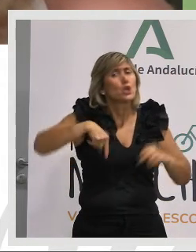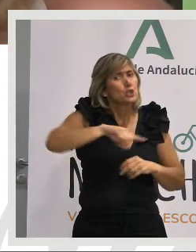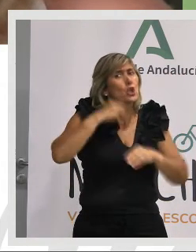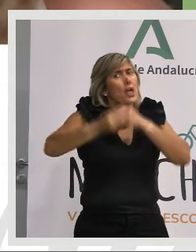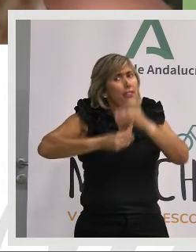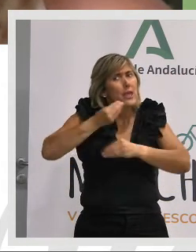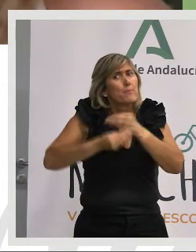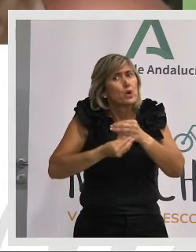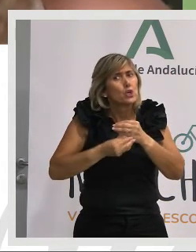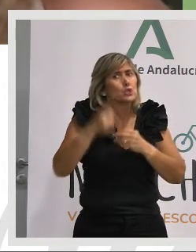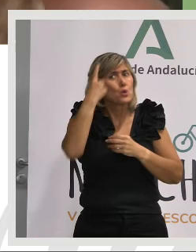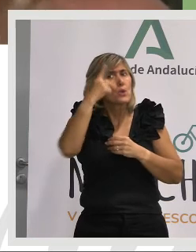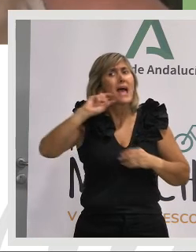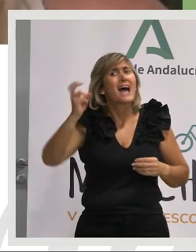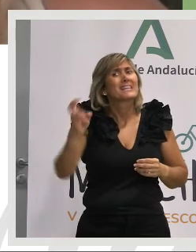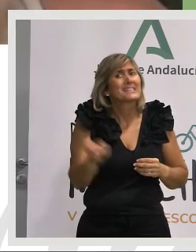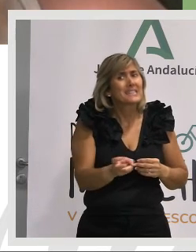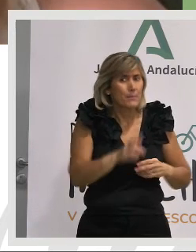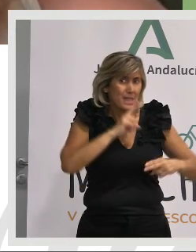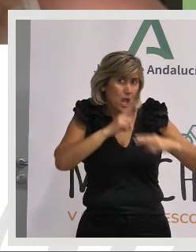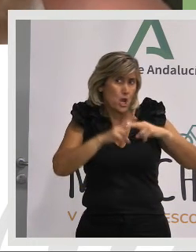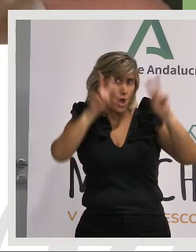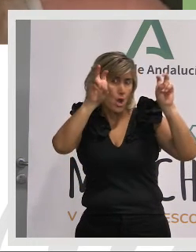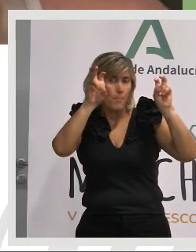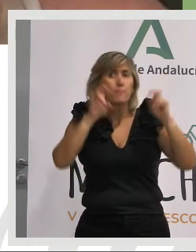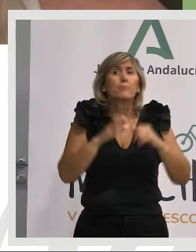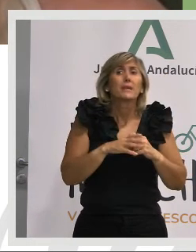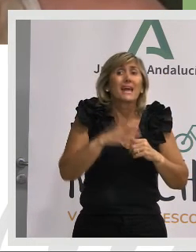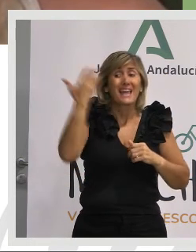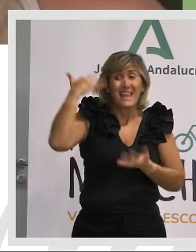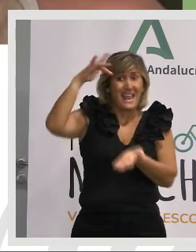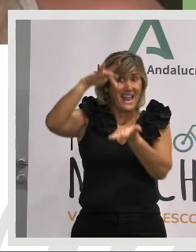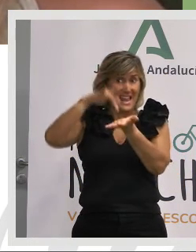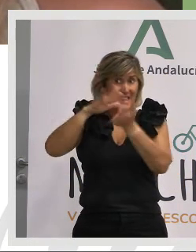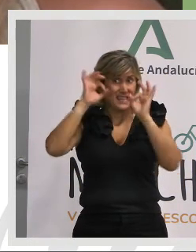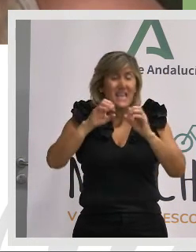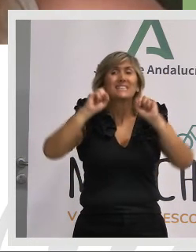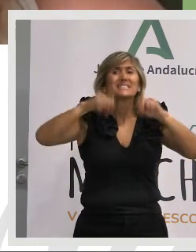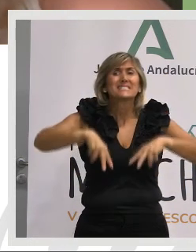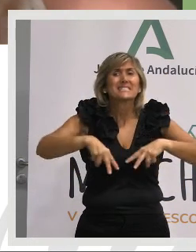Hicimos una actividad que titulamos en su momento el día 5-8.